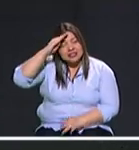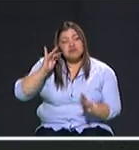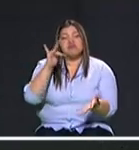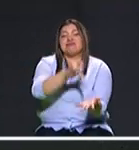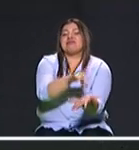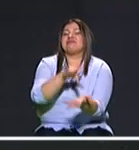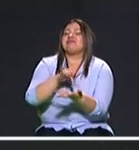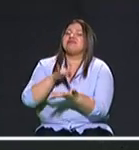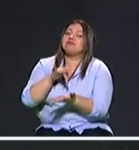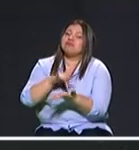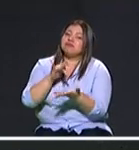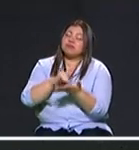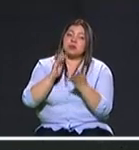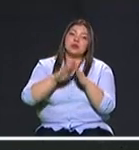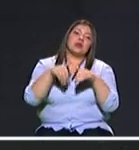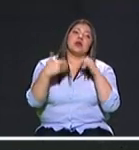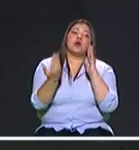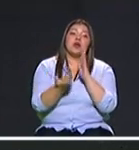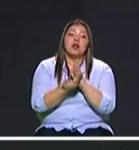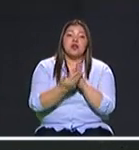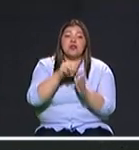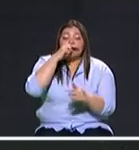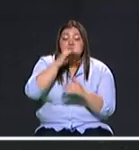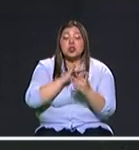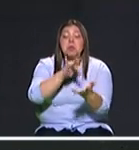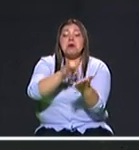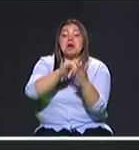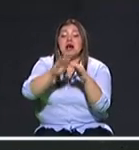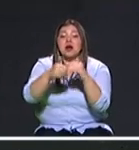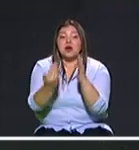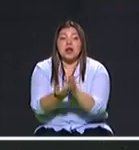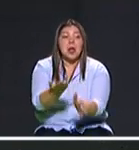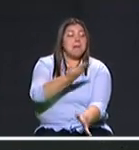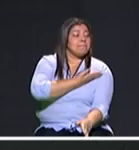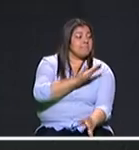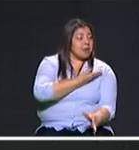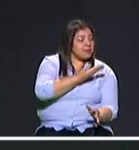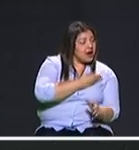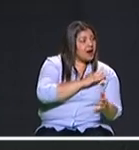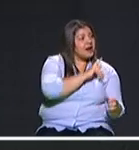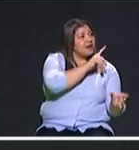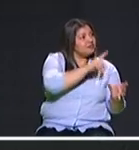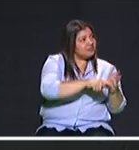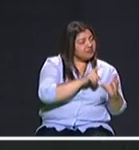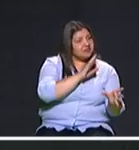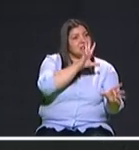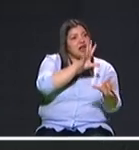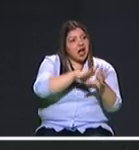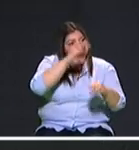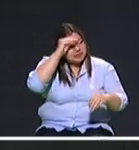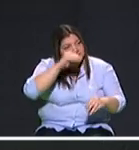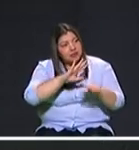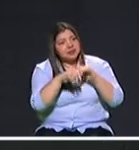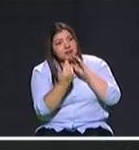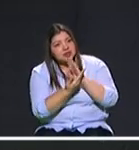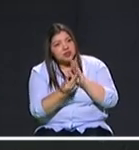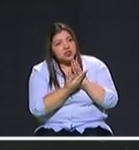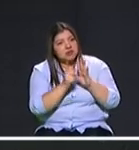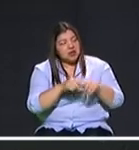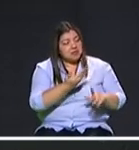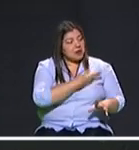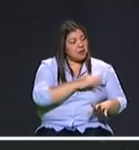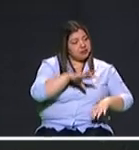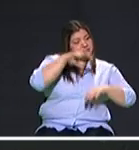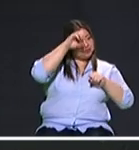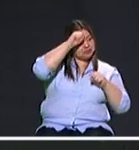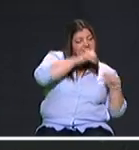flexibilidad también para que sus madres logren hacerlo madres mejores educadas garantizan que también hijos y familias van a